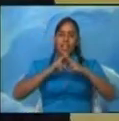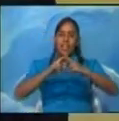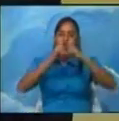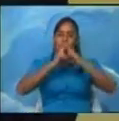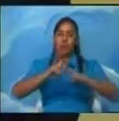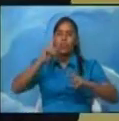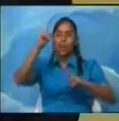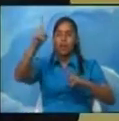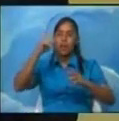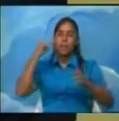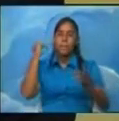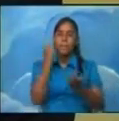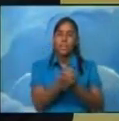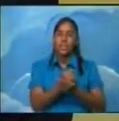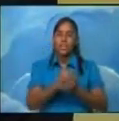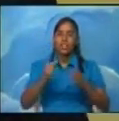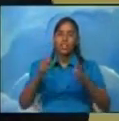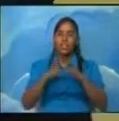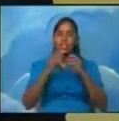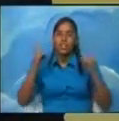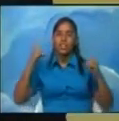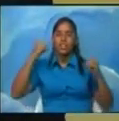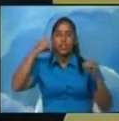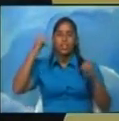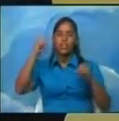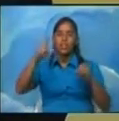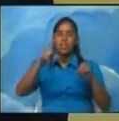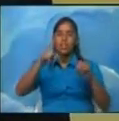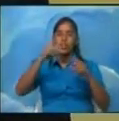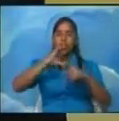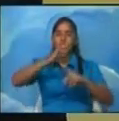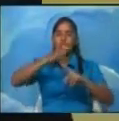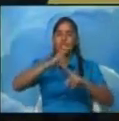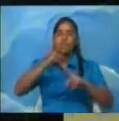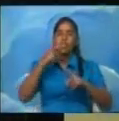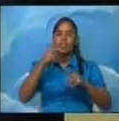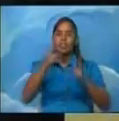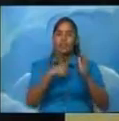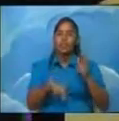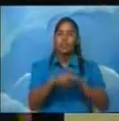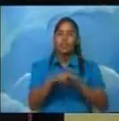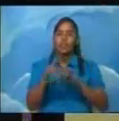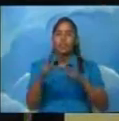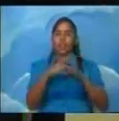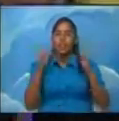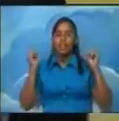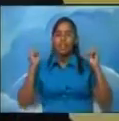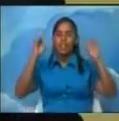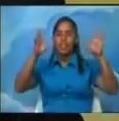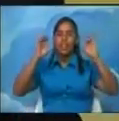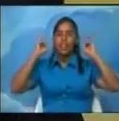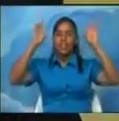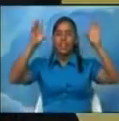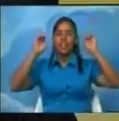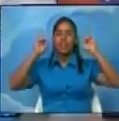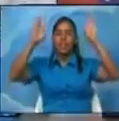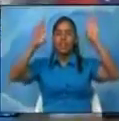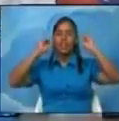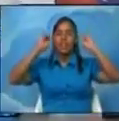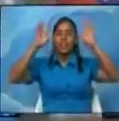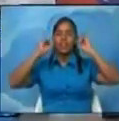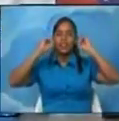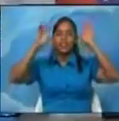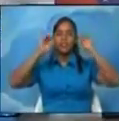a Dios y predicar a toda la tierra a través de los satélites. Diga conmigo: cielito, gloria a Dios, gloria a Dios,